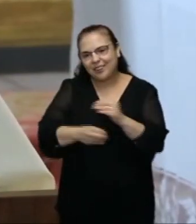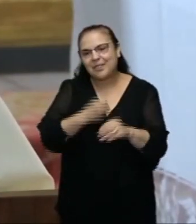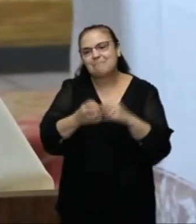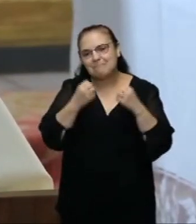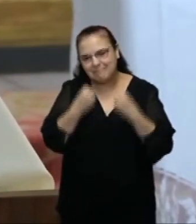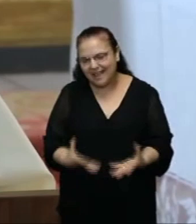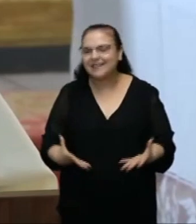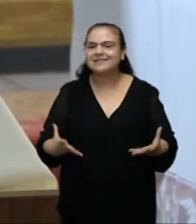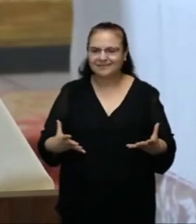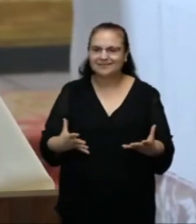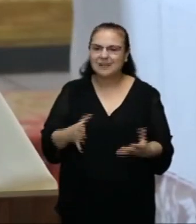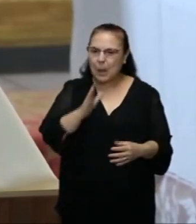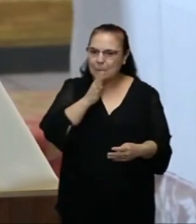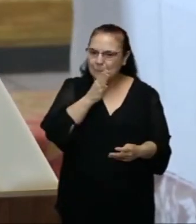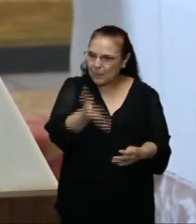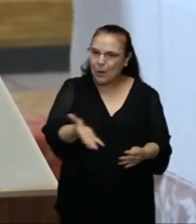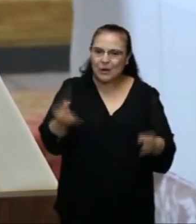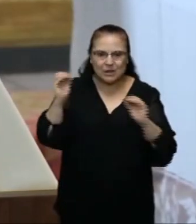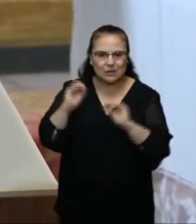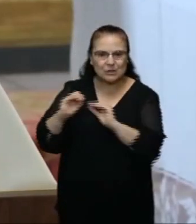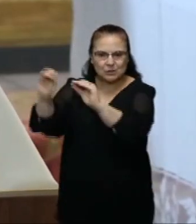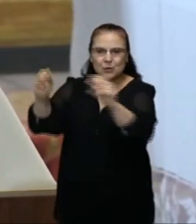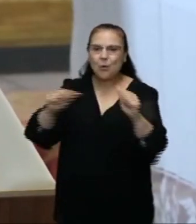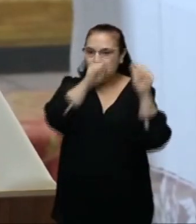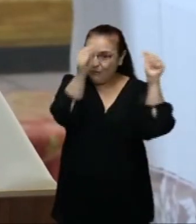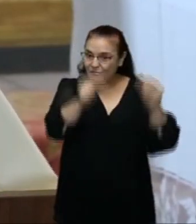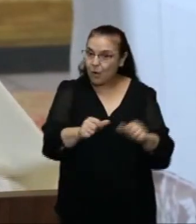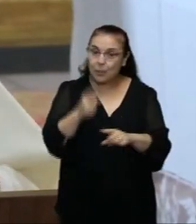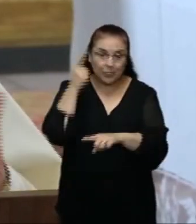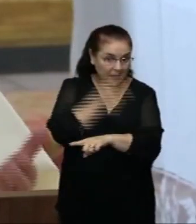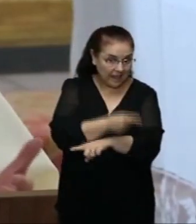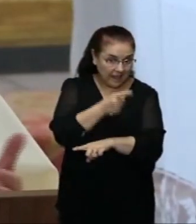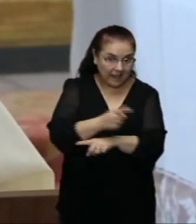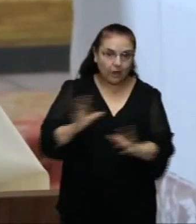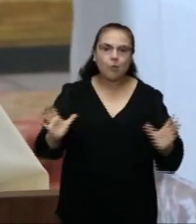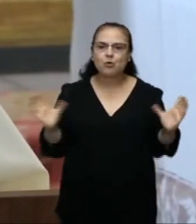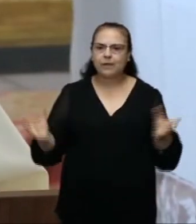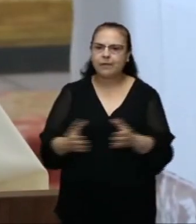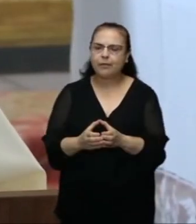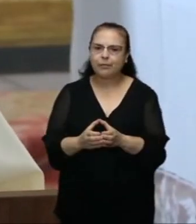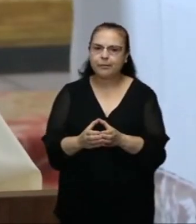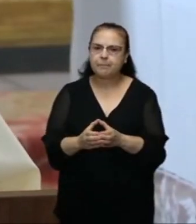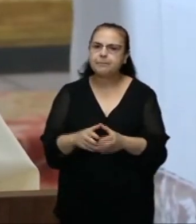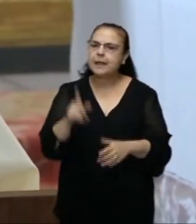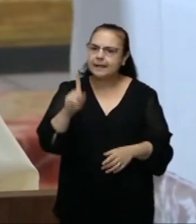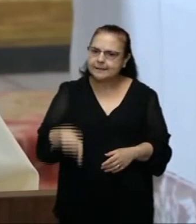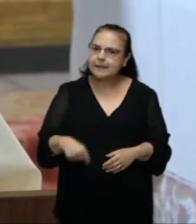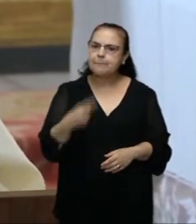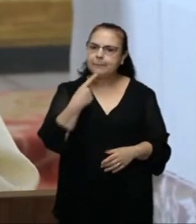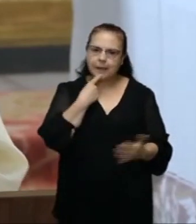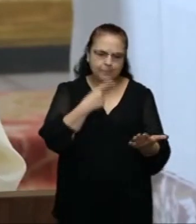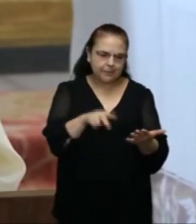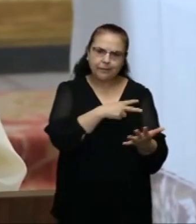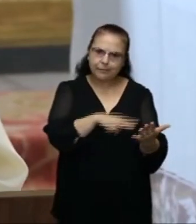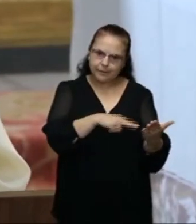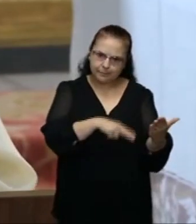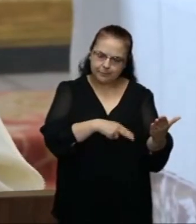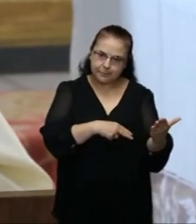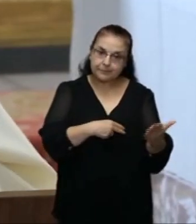por la forma en que dirige a la comunidad. Y luego lo mismo viene a decir de los